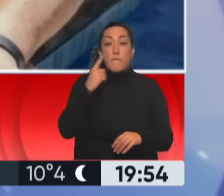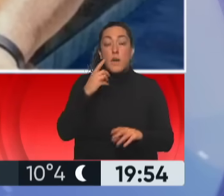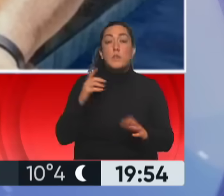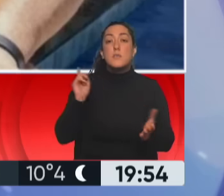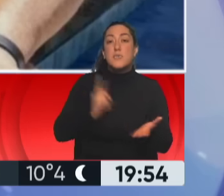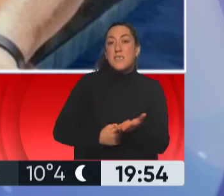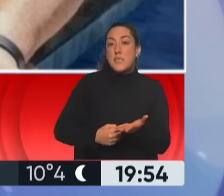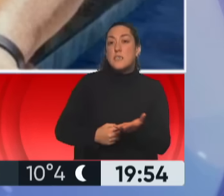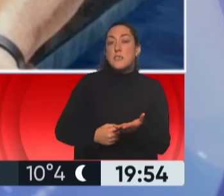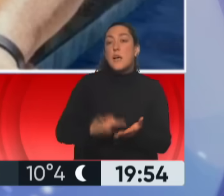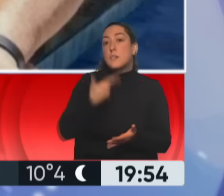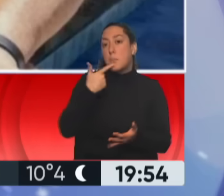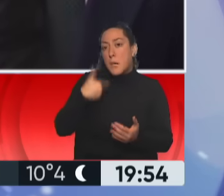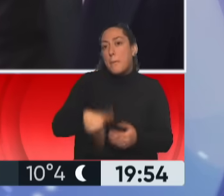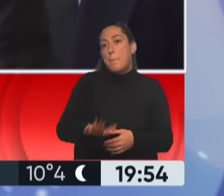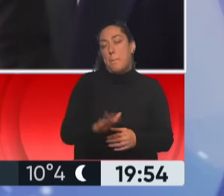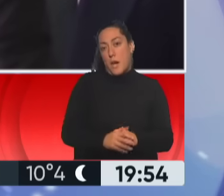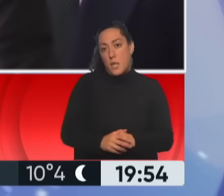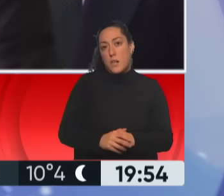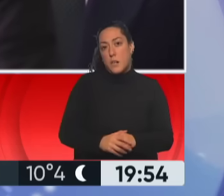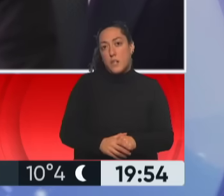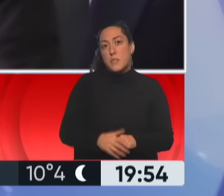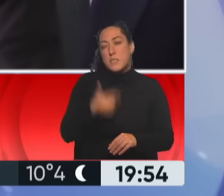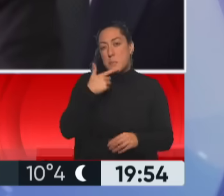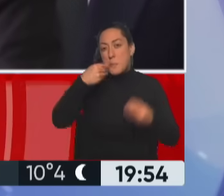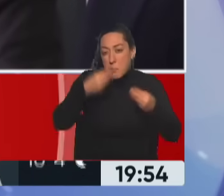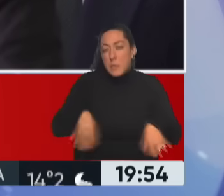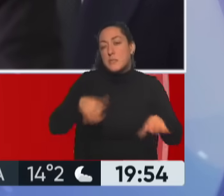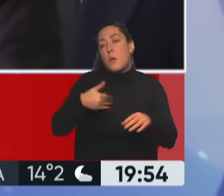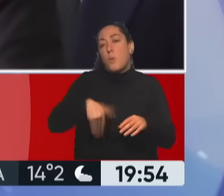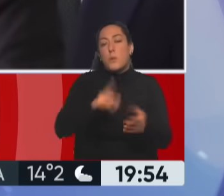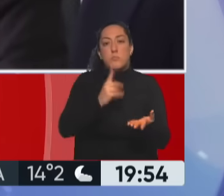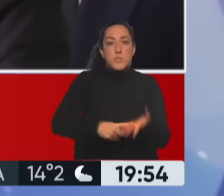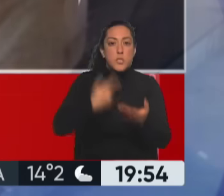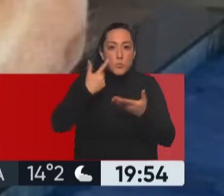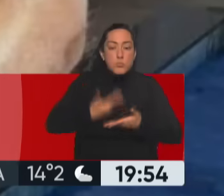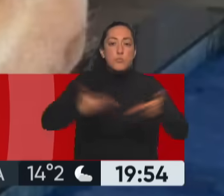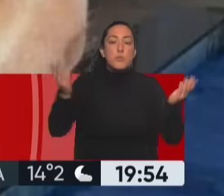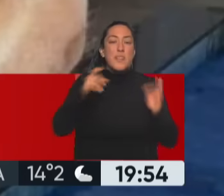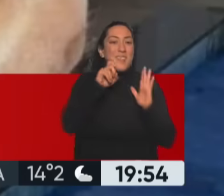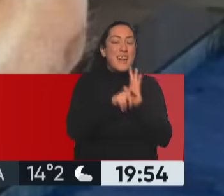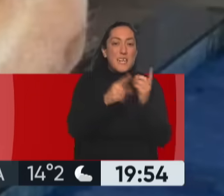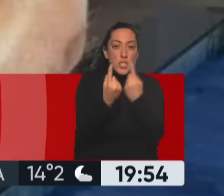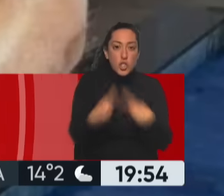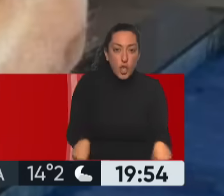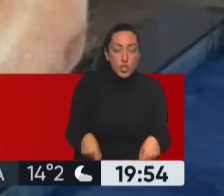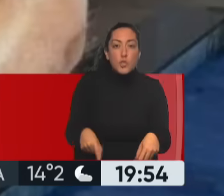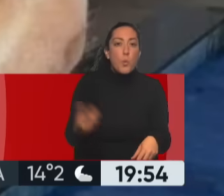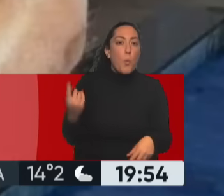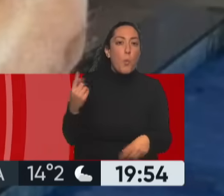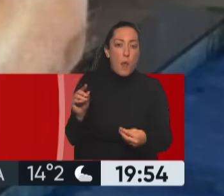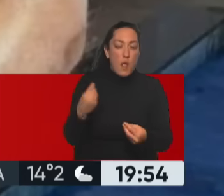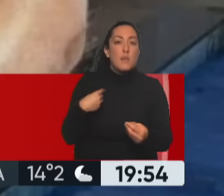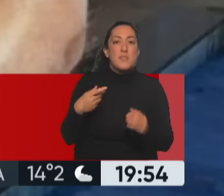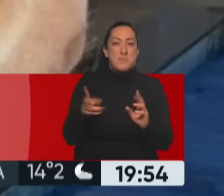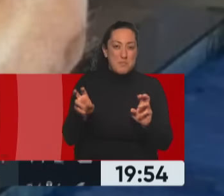en septiembre, incluso posiblemente a comienzos de septiembre, y lo decíamos, por los delitos de los que se le acusa a Bolsonaro, podría